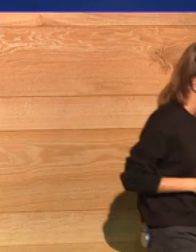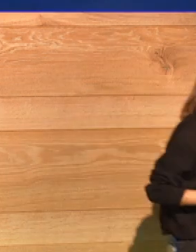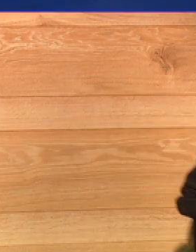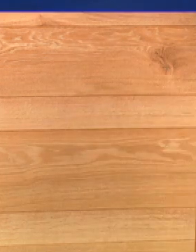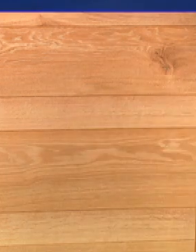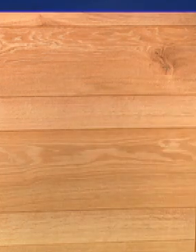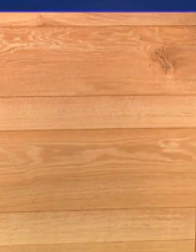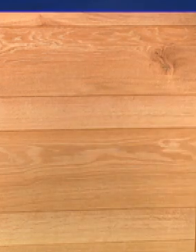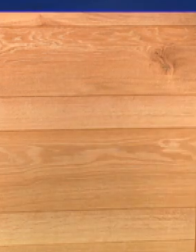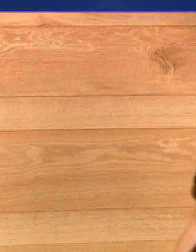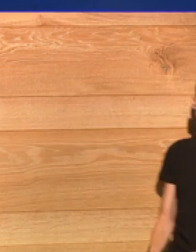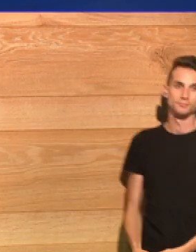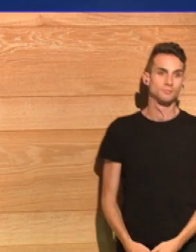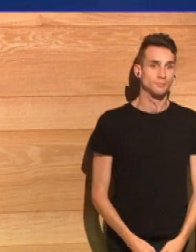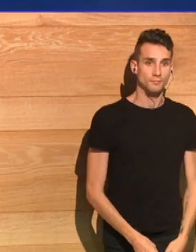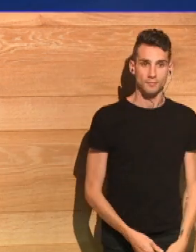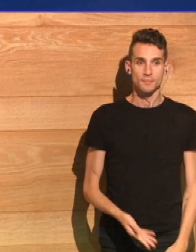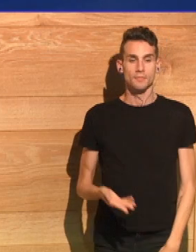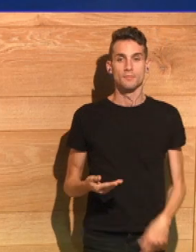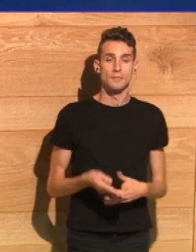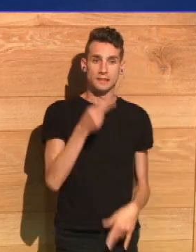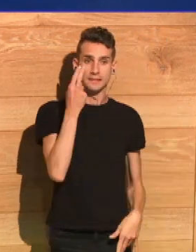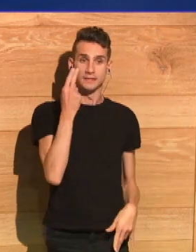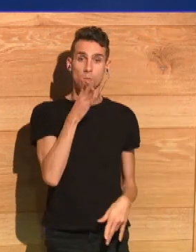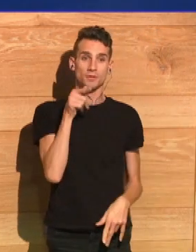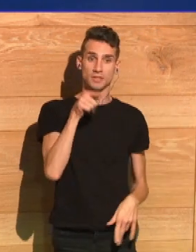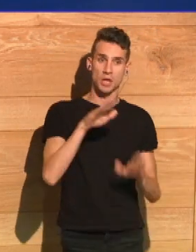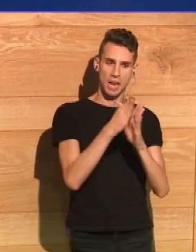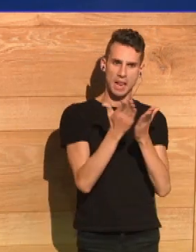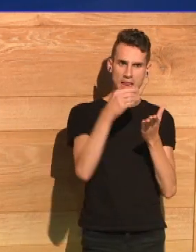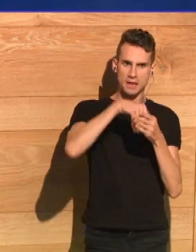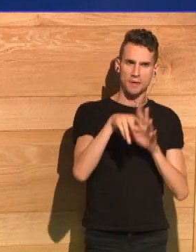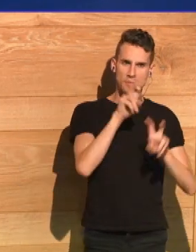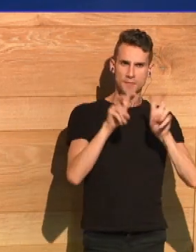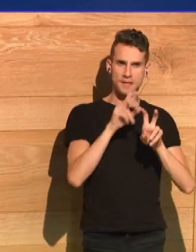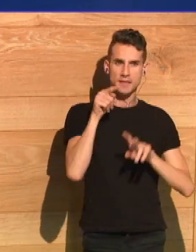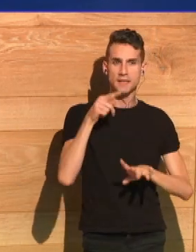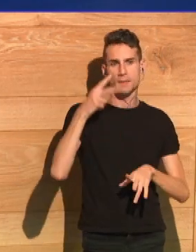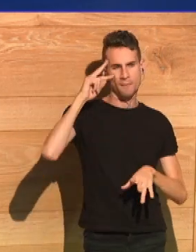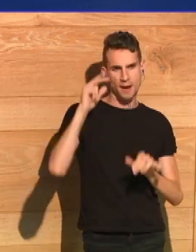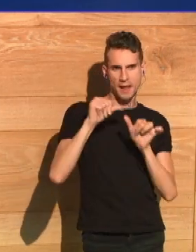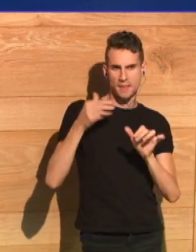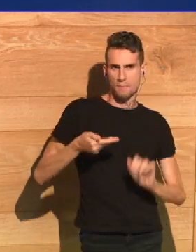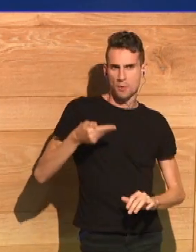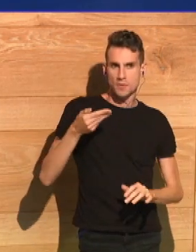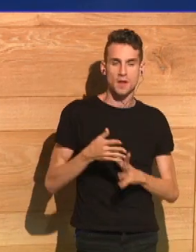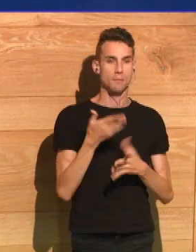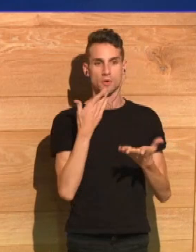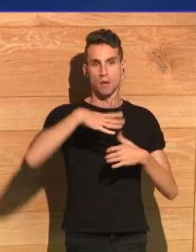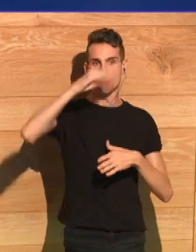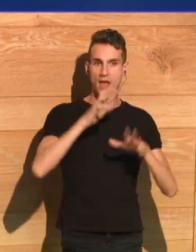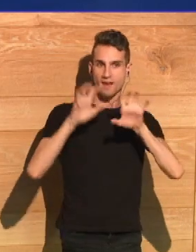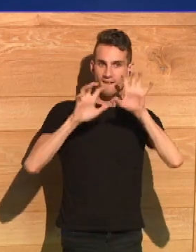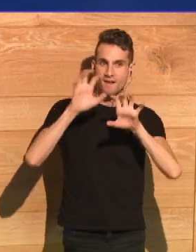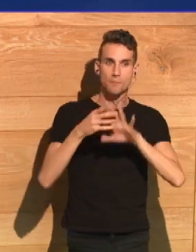Libro vas buscando esa trascendencia, ¿no? Pues escalar una montaña, entonces tendré una iluminación como aquella que tuve,